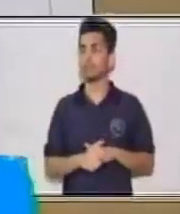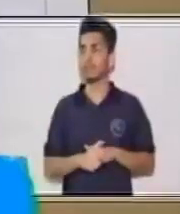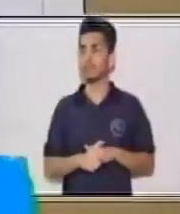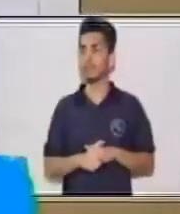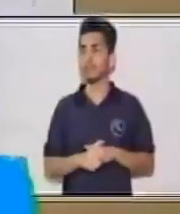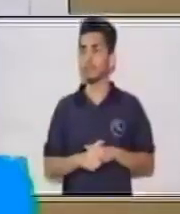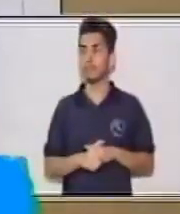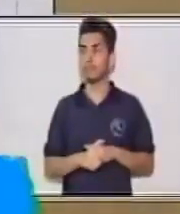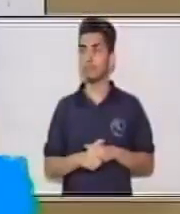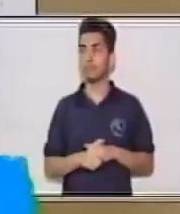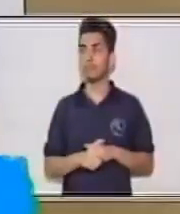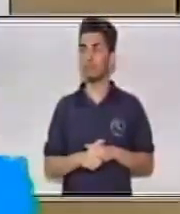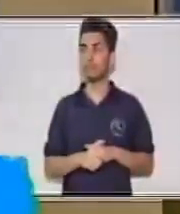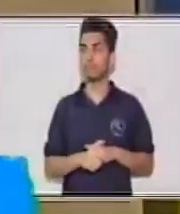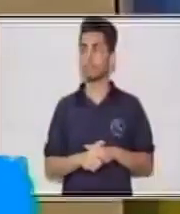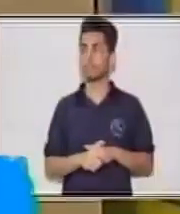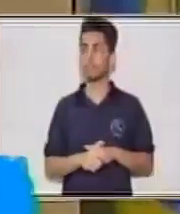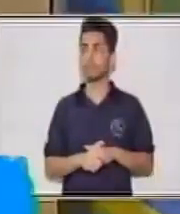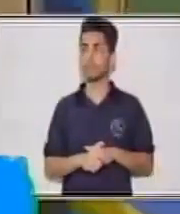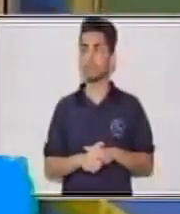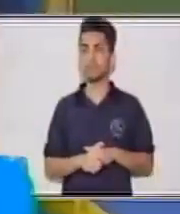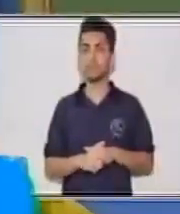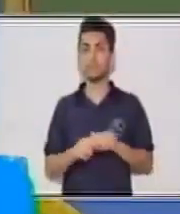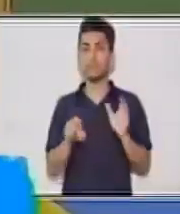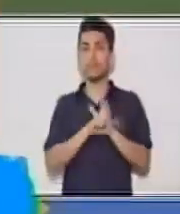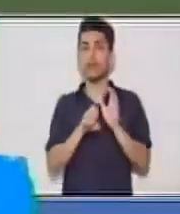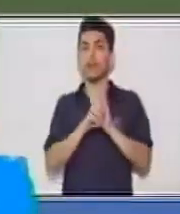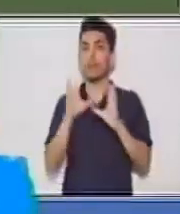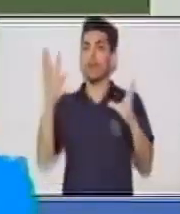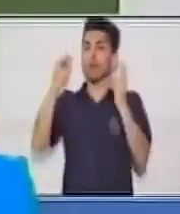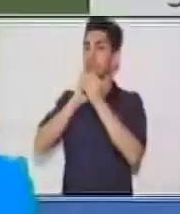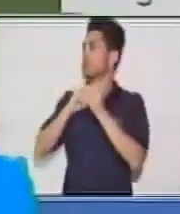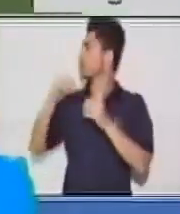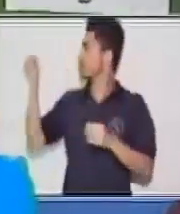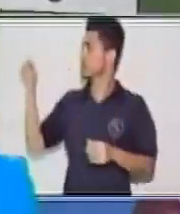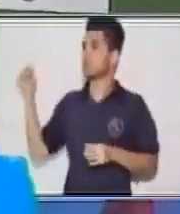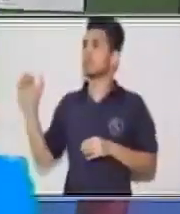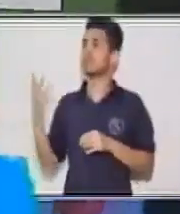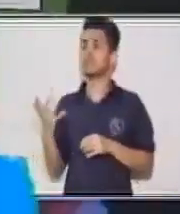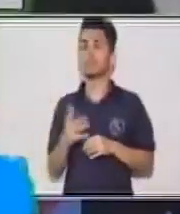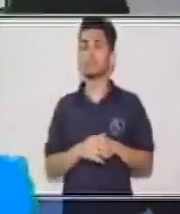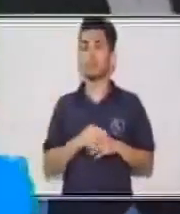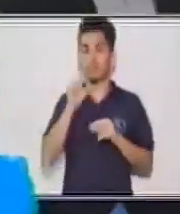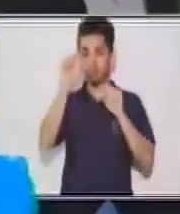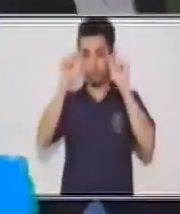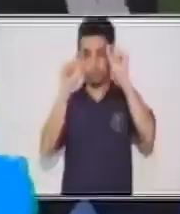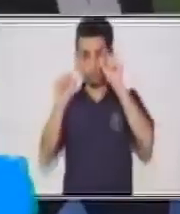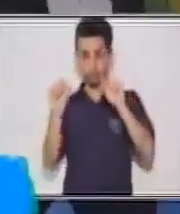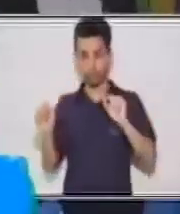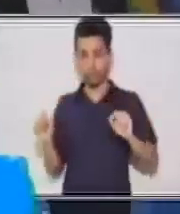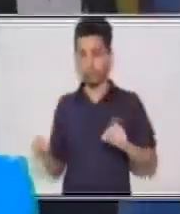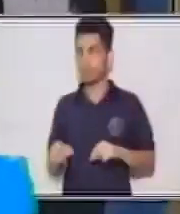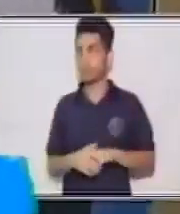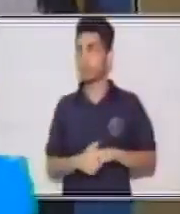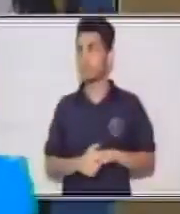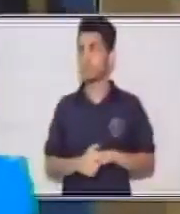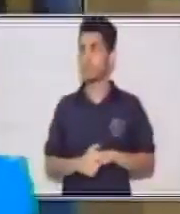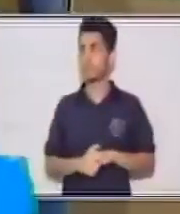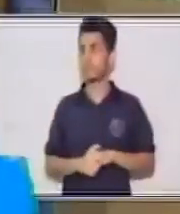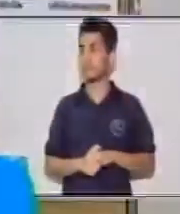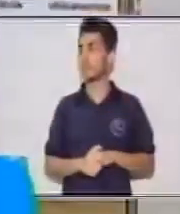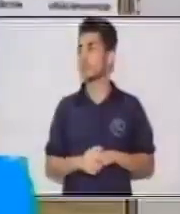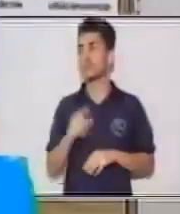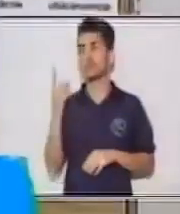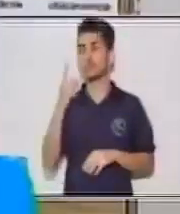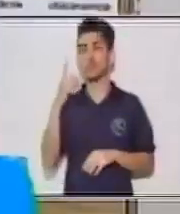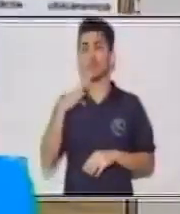ejemplo, dice dentro de este cuadrante ubicaremos los siguientes puntos. Entonces, si ustedes se dan cuenta, únicamente